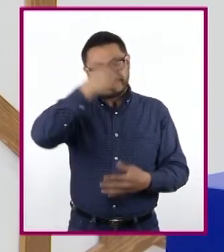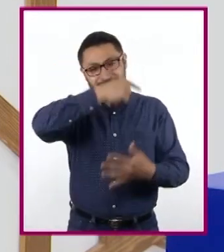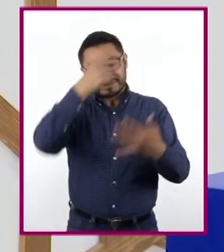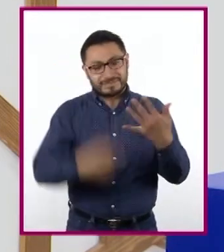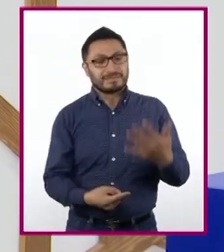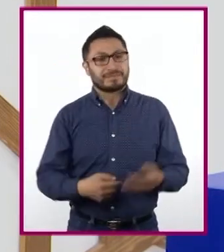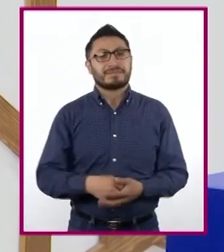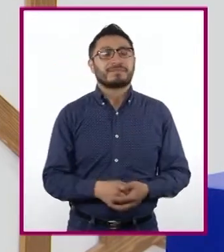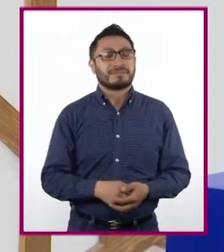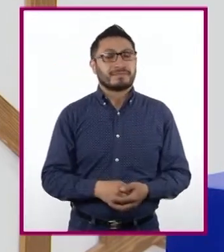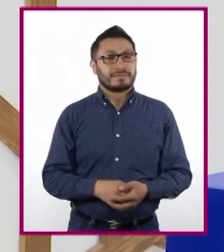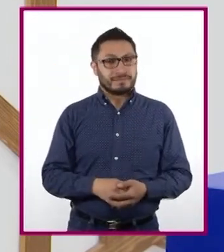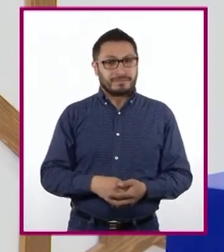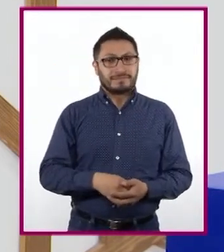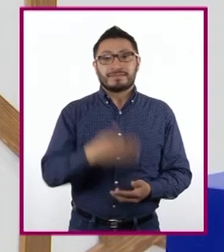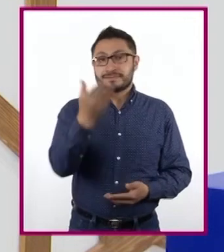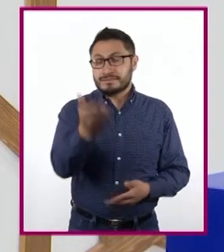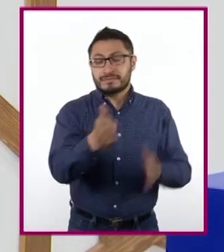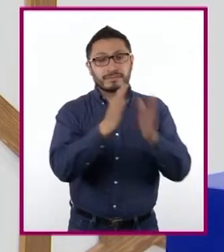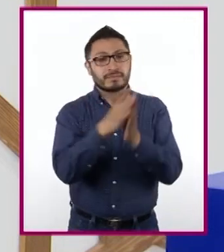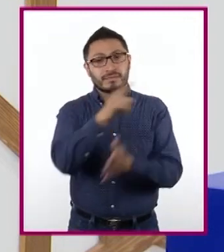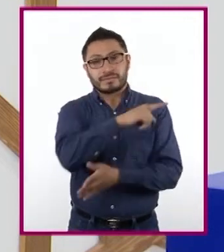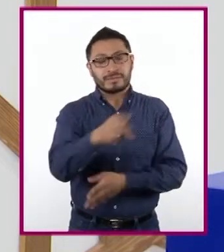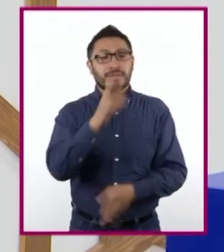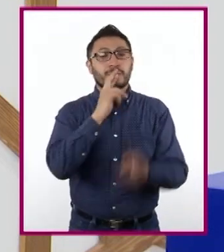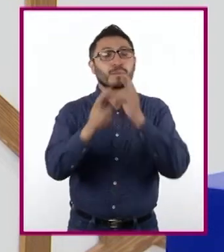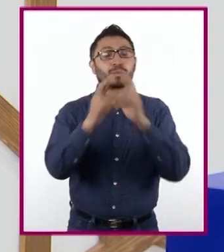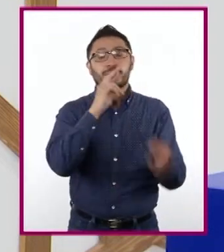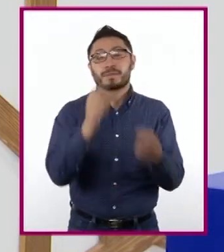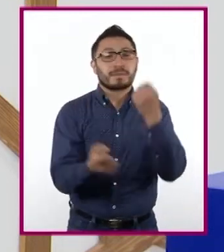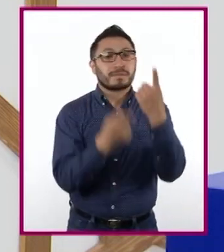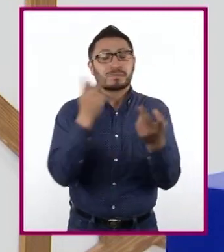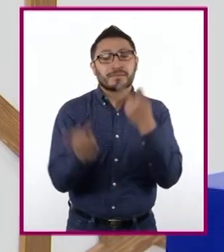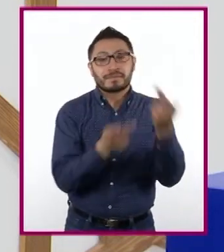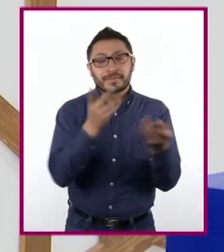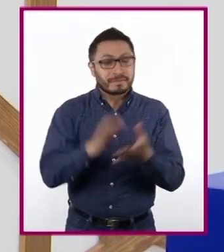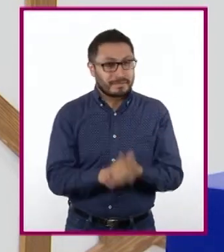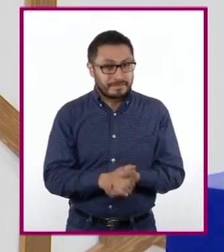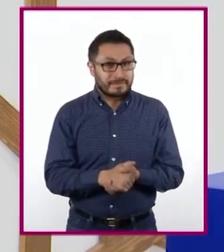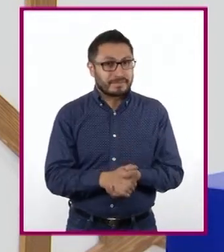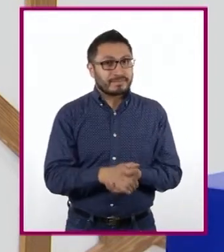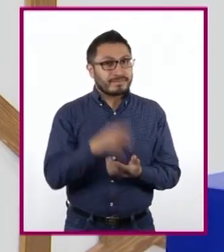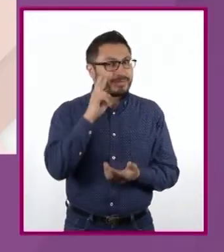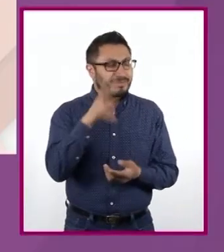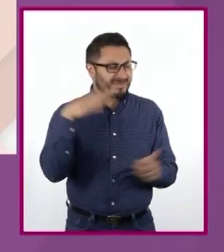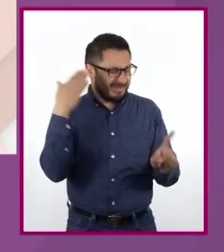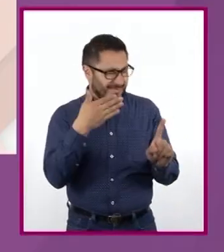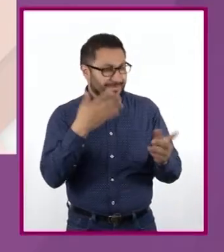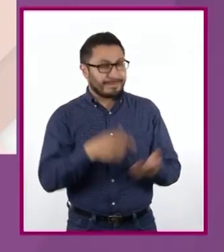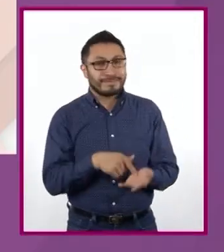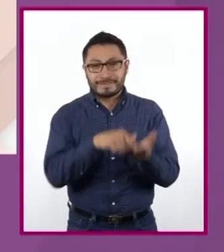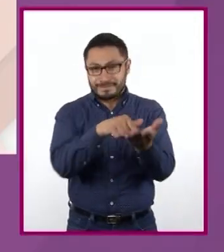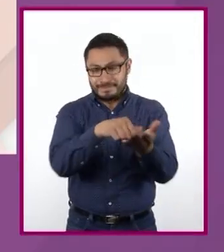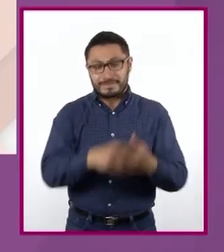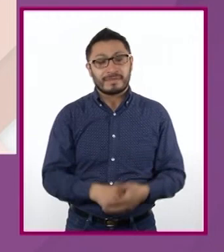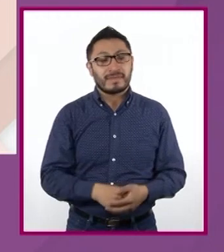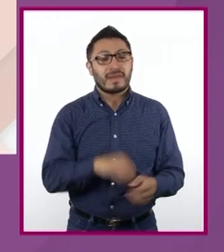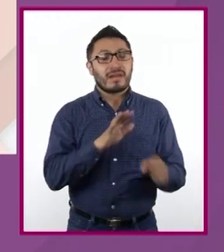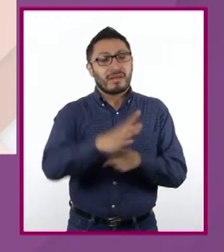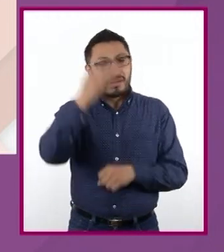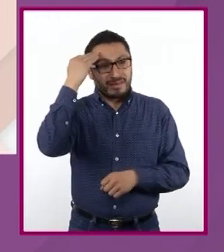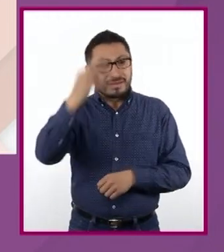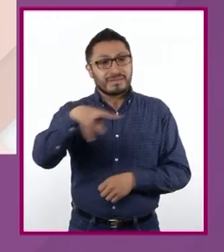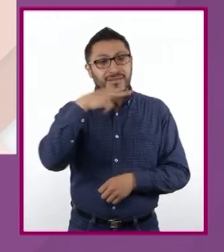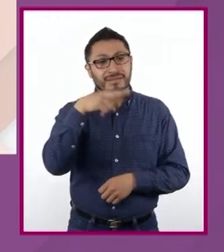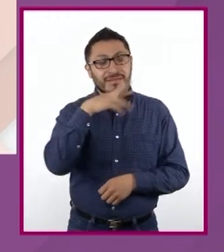elementos. Para ello les pedimos que intenten contestar algunas interrogantes. Va un reto. ¿Qué tiempo